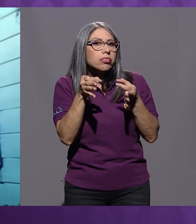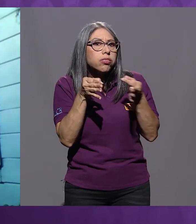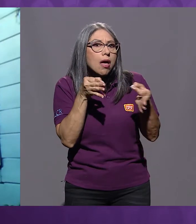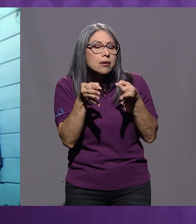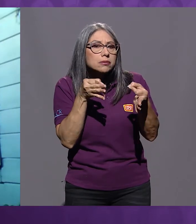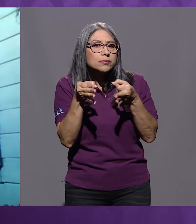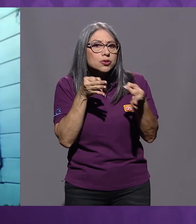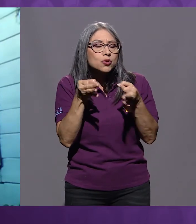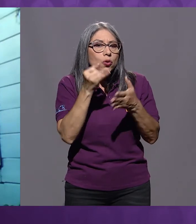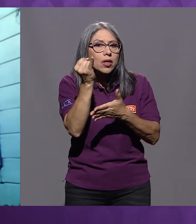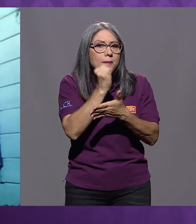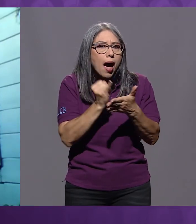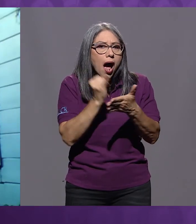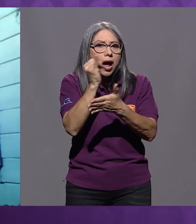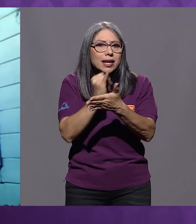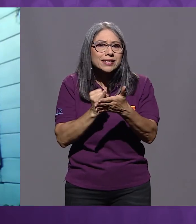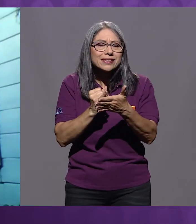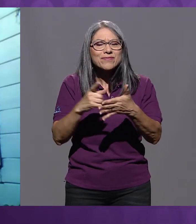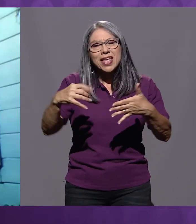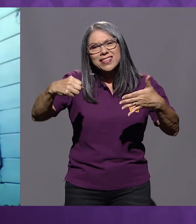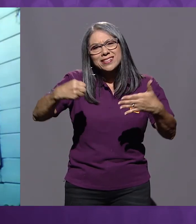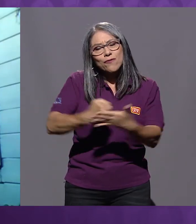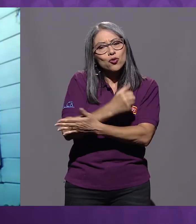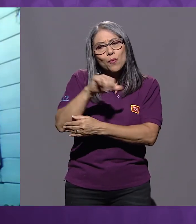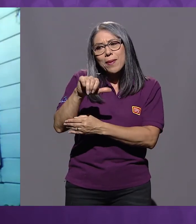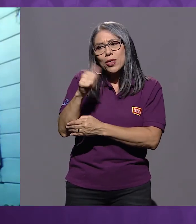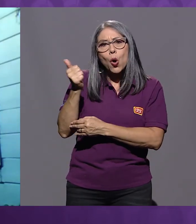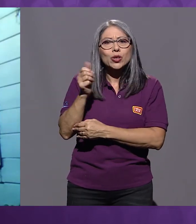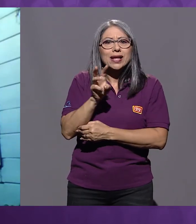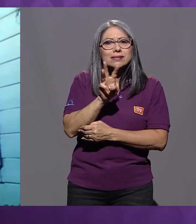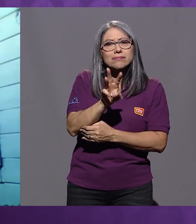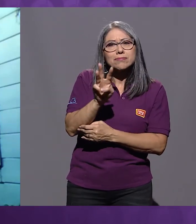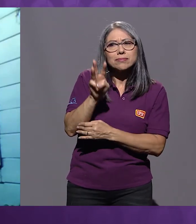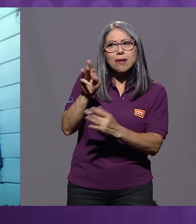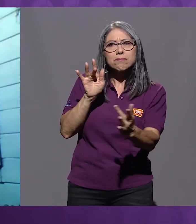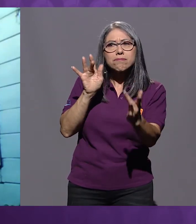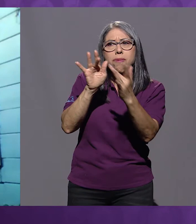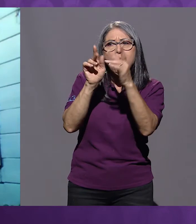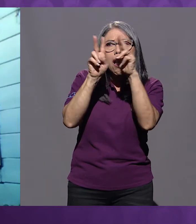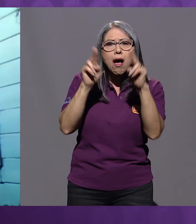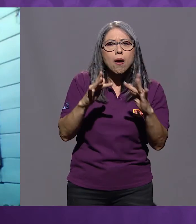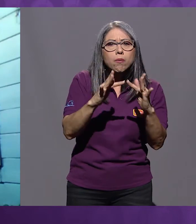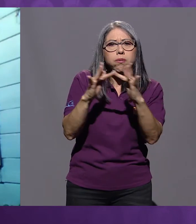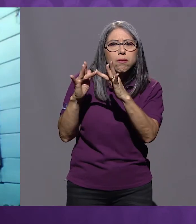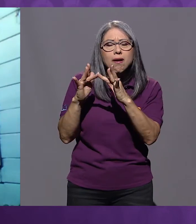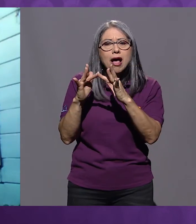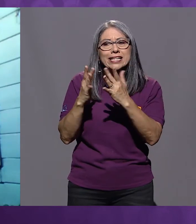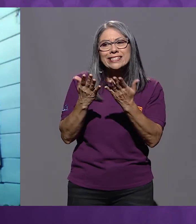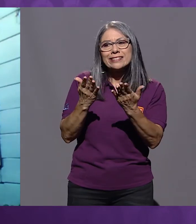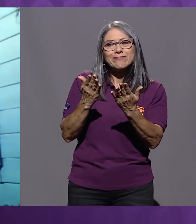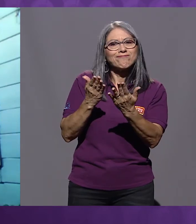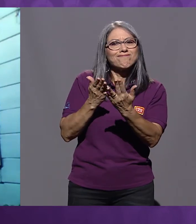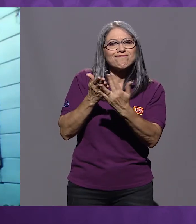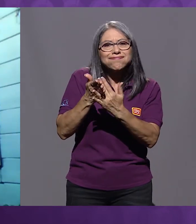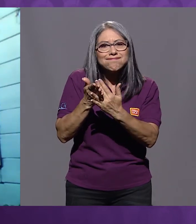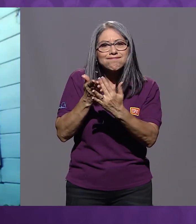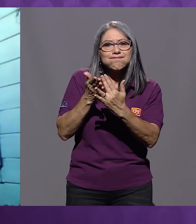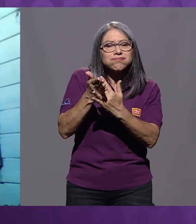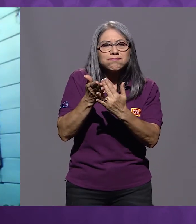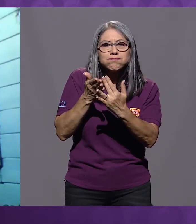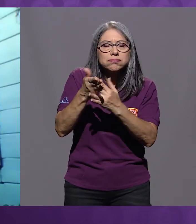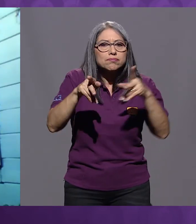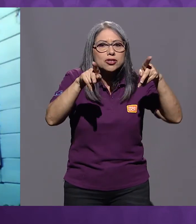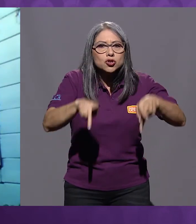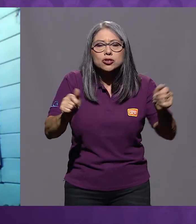Desafortunadamente tenemos que hay otras plataformas en las que siguen siendo inaccesibles para la población en